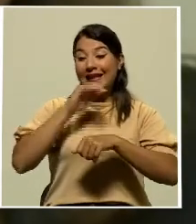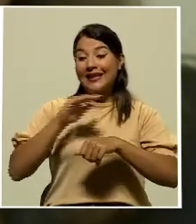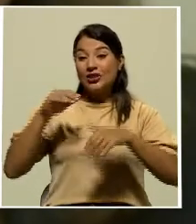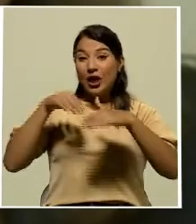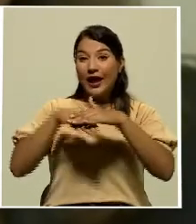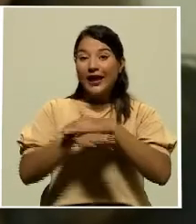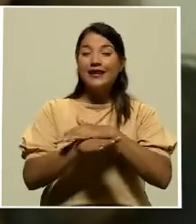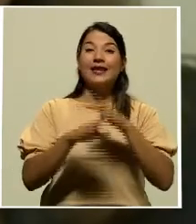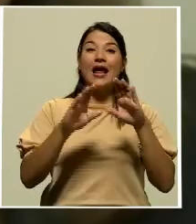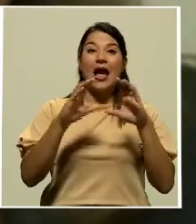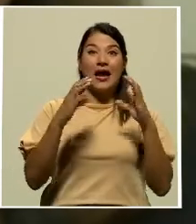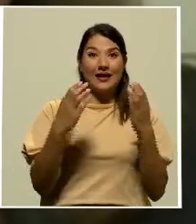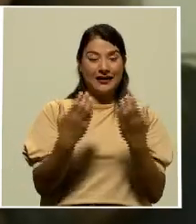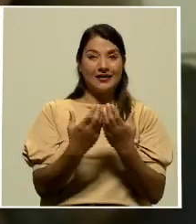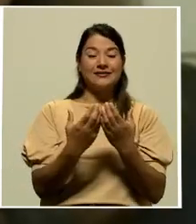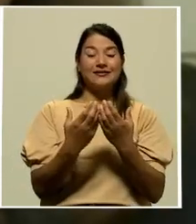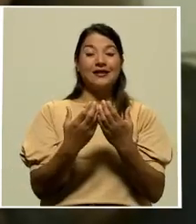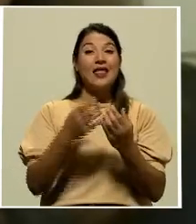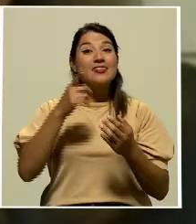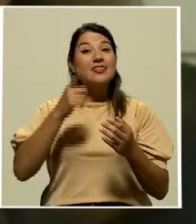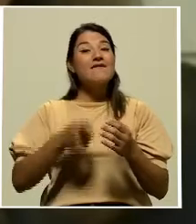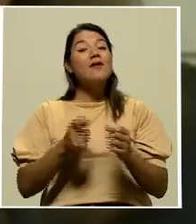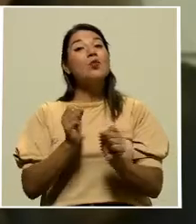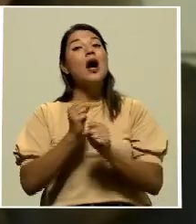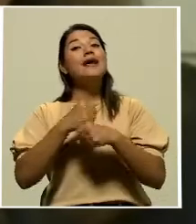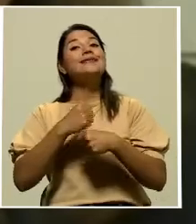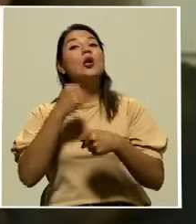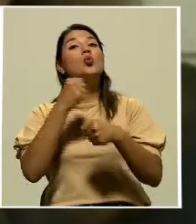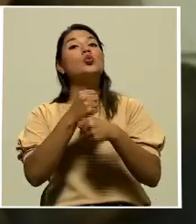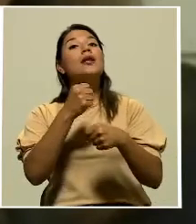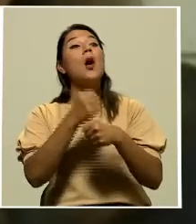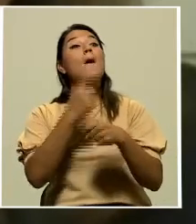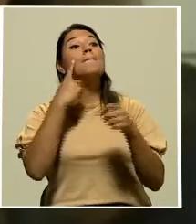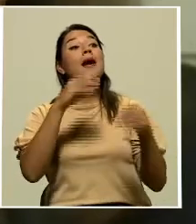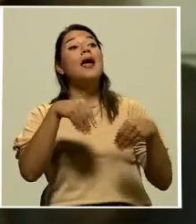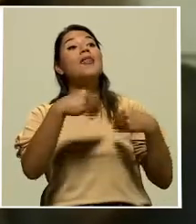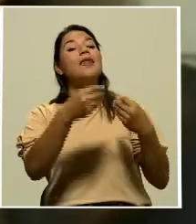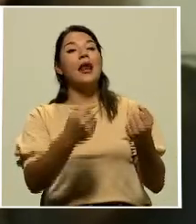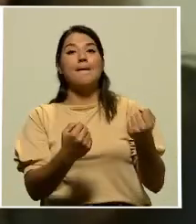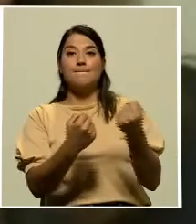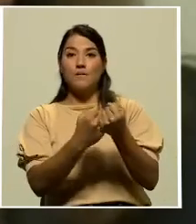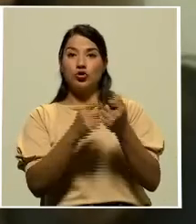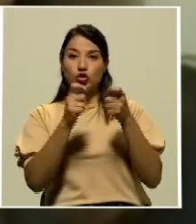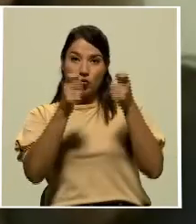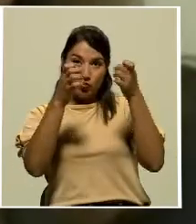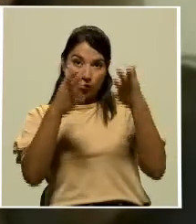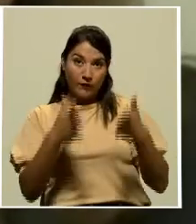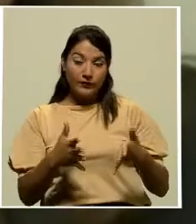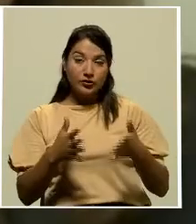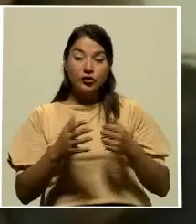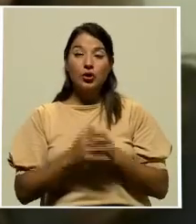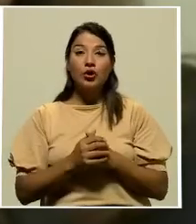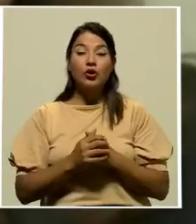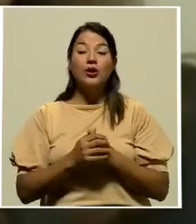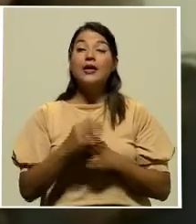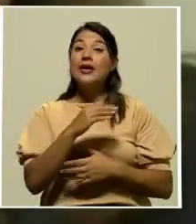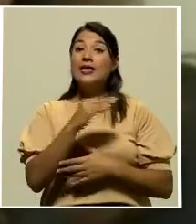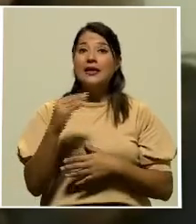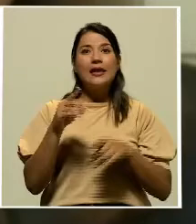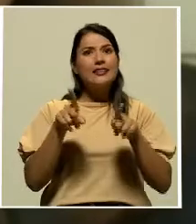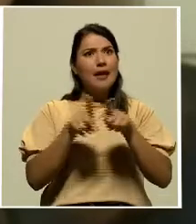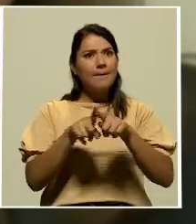educación, hay que hacer un trabajo de apoyo al personal docente, ¿verdad? Incluso a